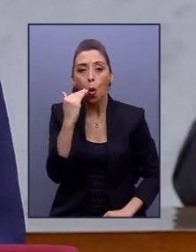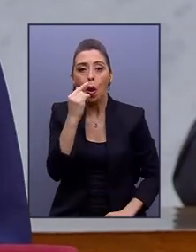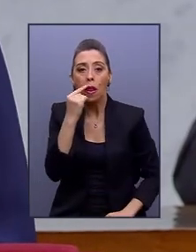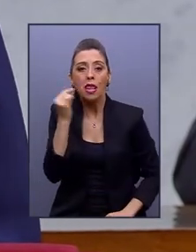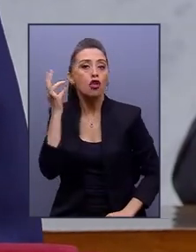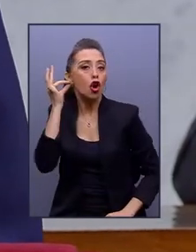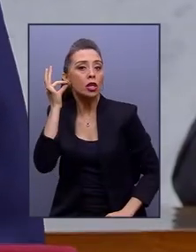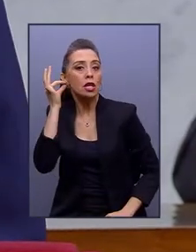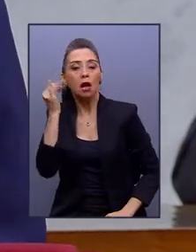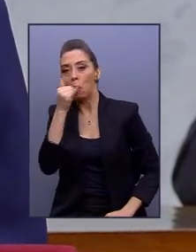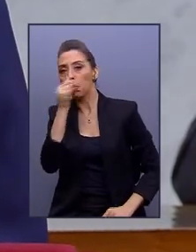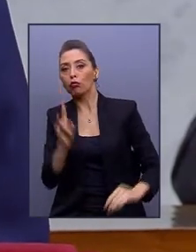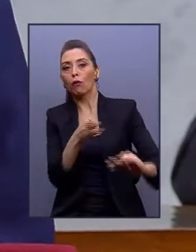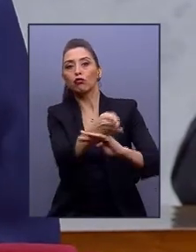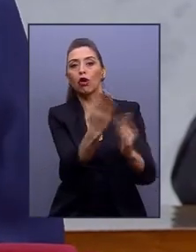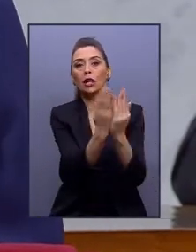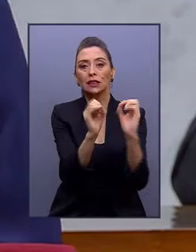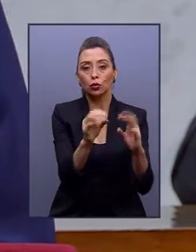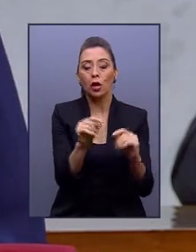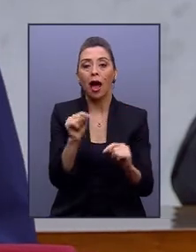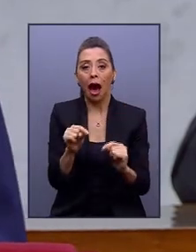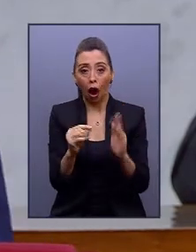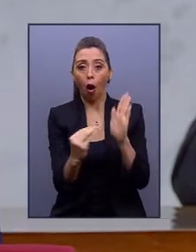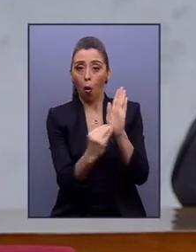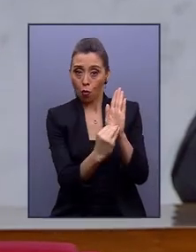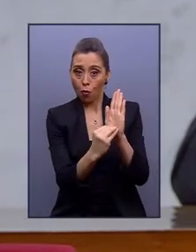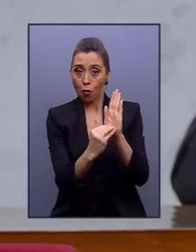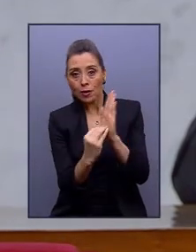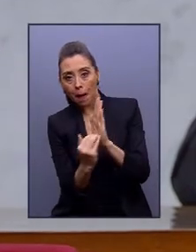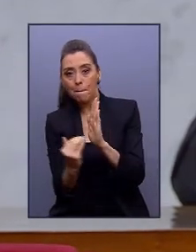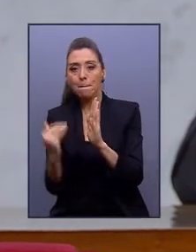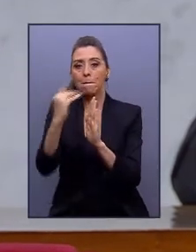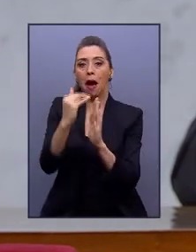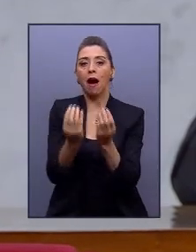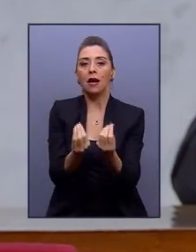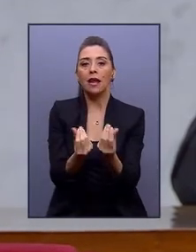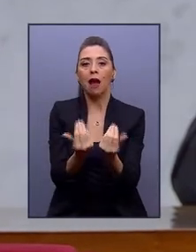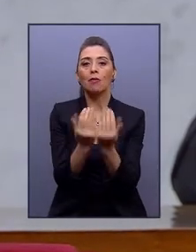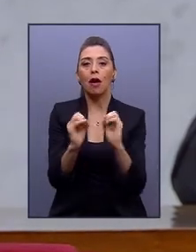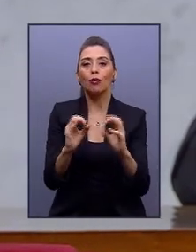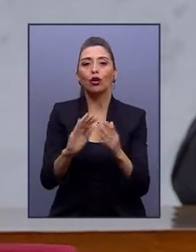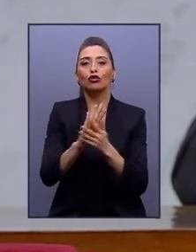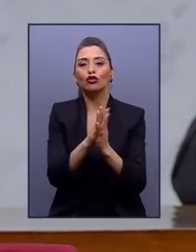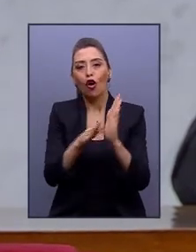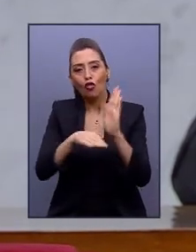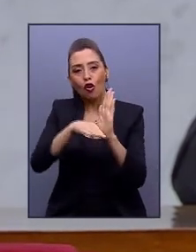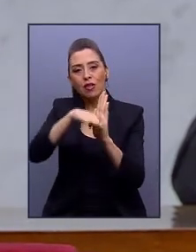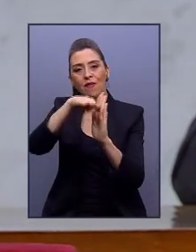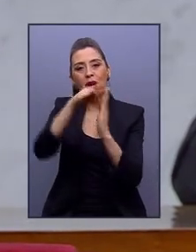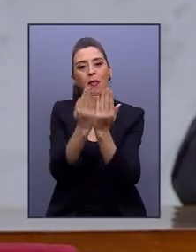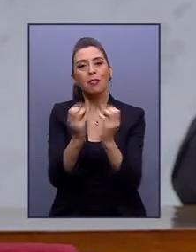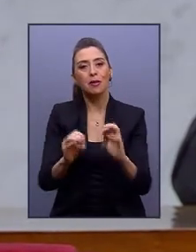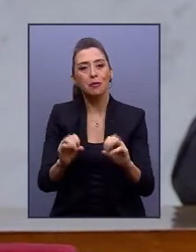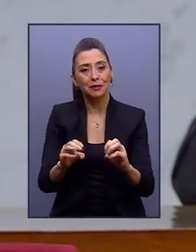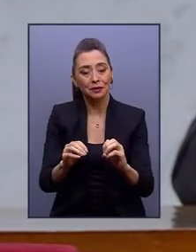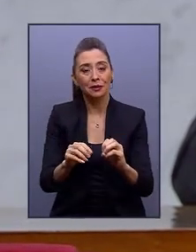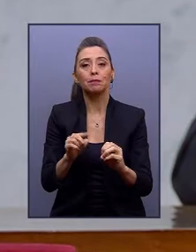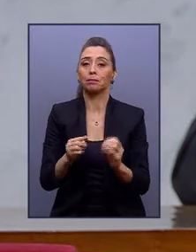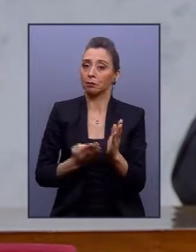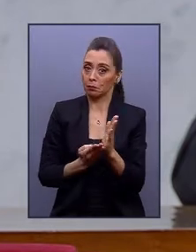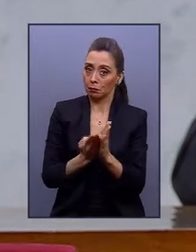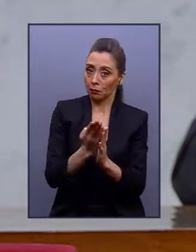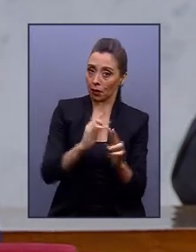escuela, ahora la exigencia es elevar la equidad y la calidad de la educación en todos sus niveles. Hemos puesto en marcha una